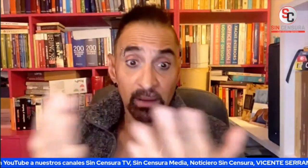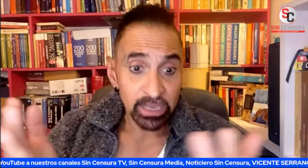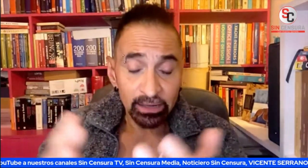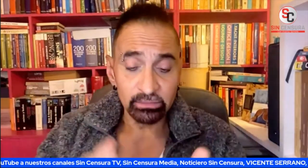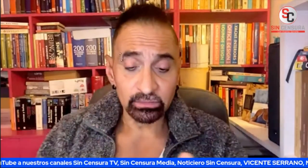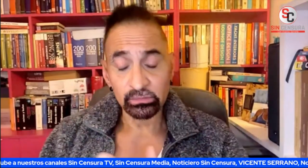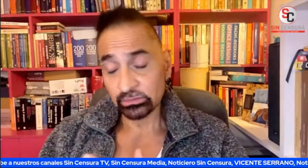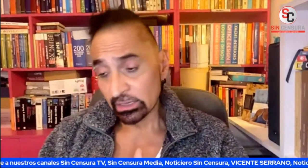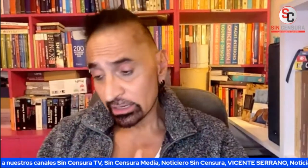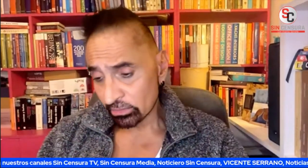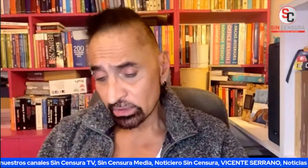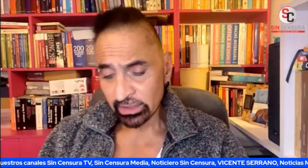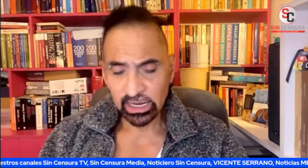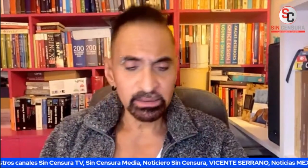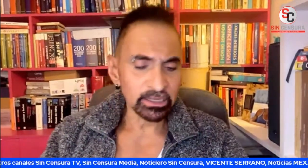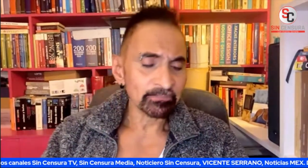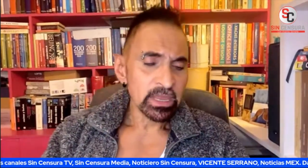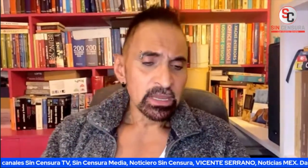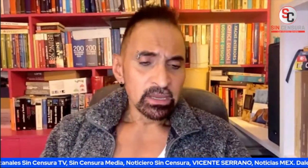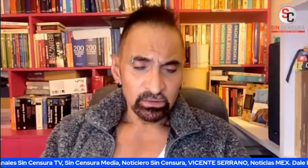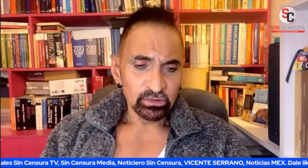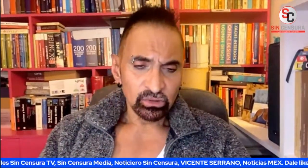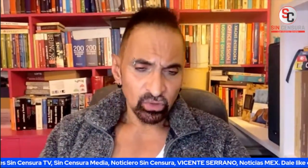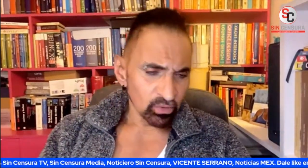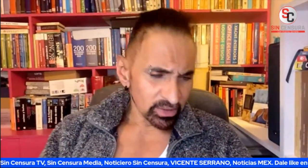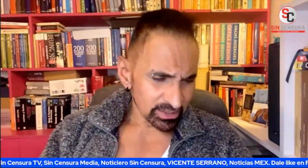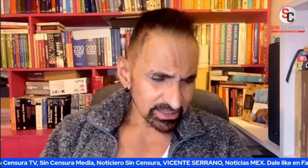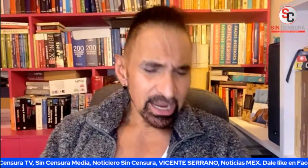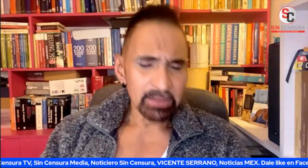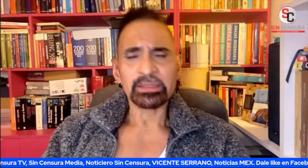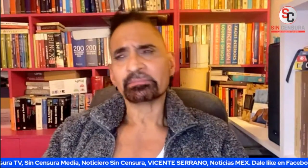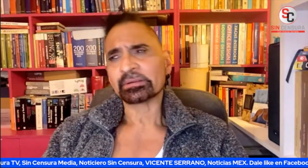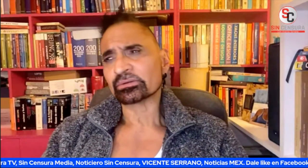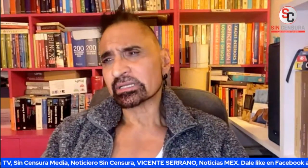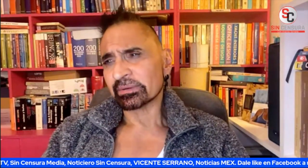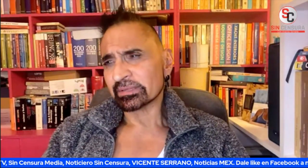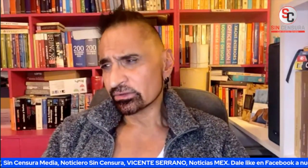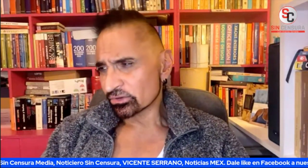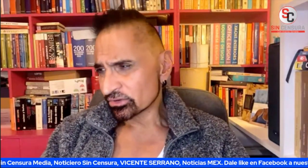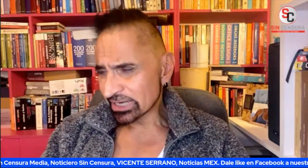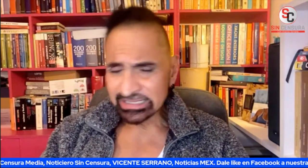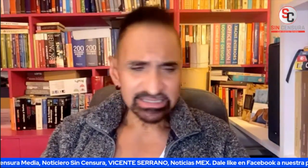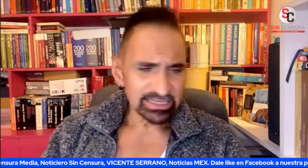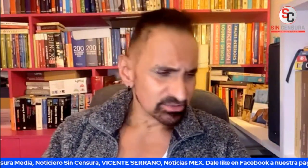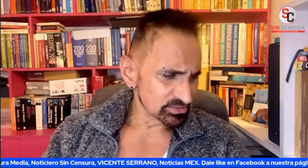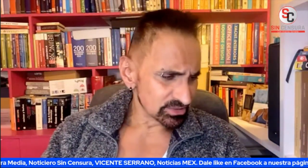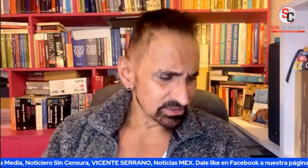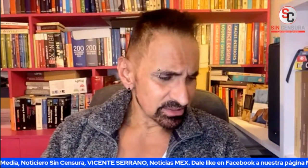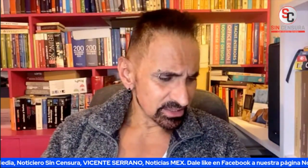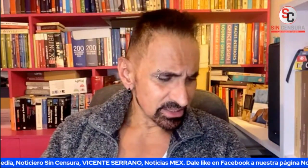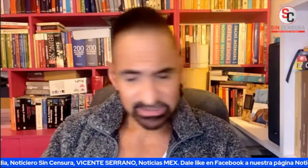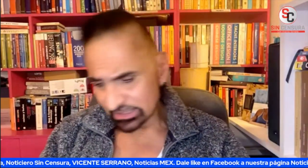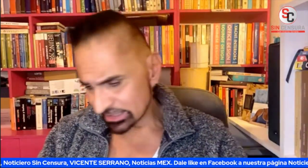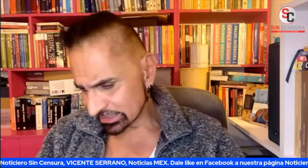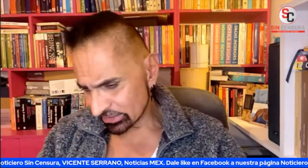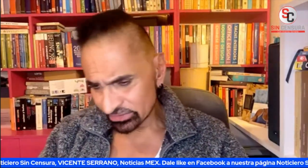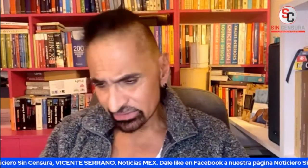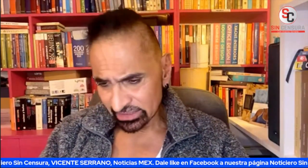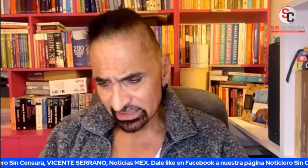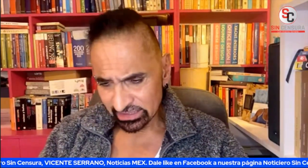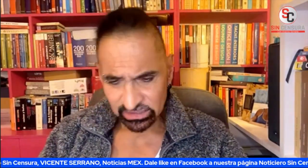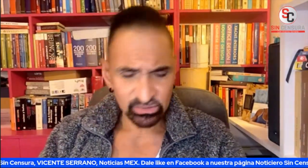la mía, la comunidad LGBT, ¿no? De toda esta gama de personas que van de los trans hasta los travestis, hasta